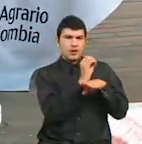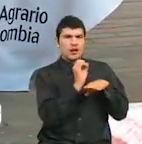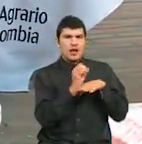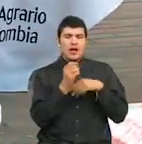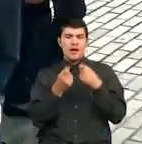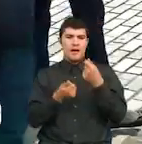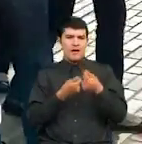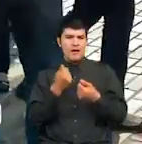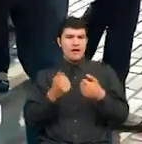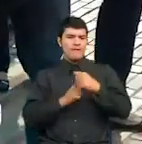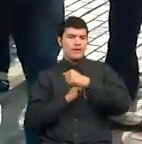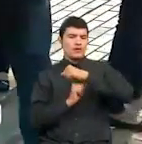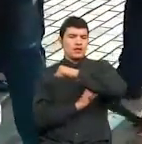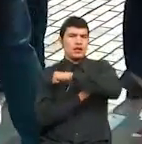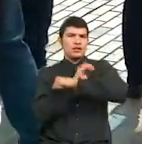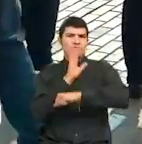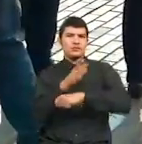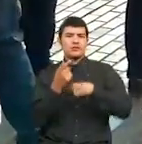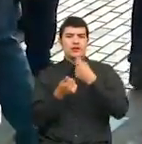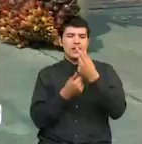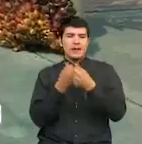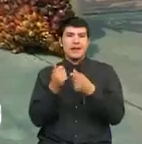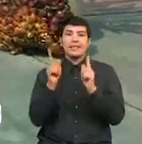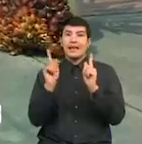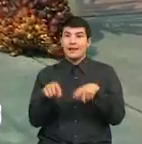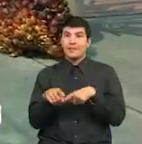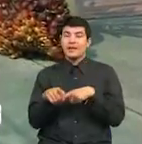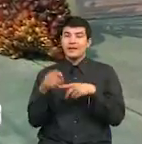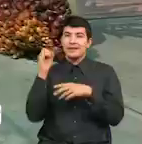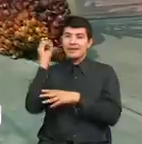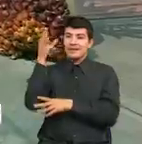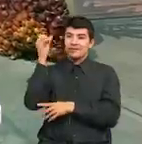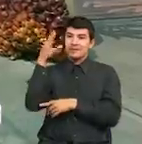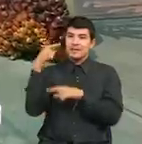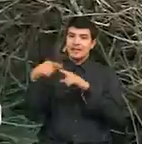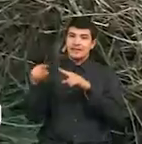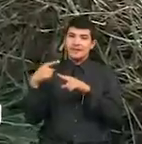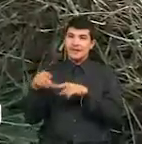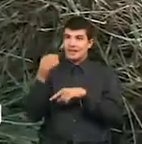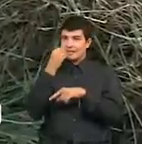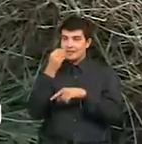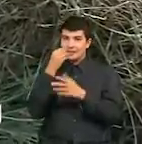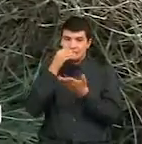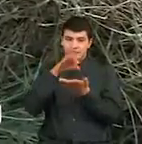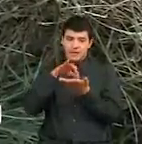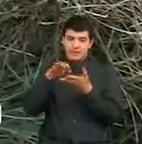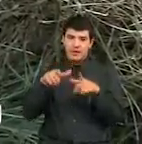el fortalecimiento de sus negocios, así como una exposición de alimentos, semillas, cuartos fríos e insumos.